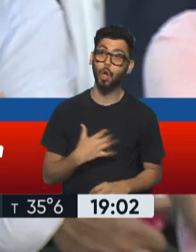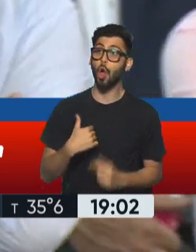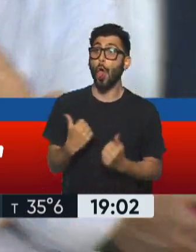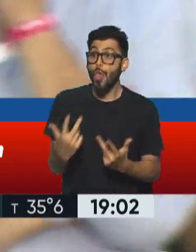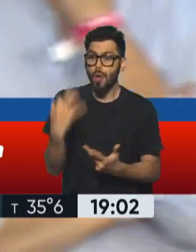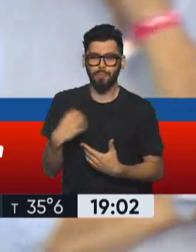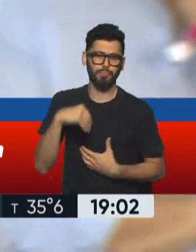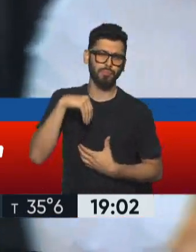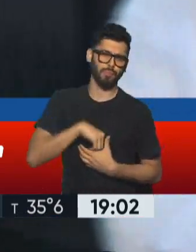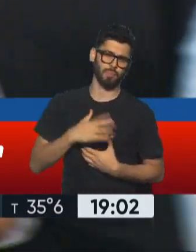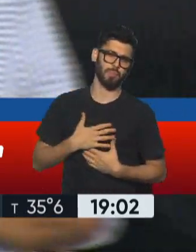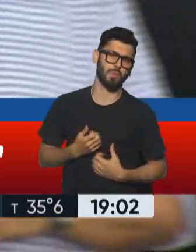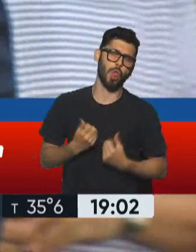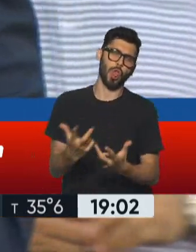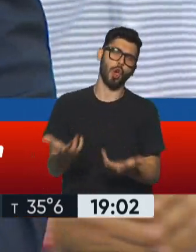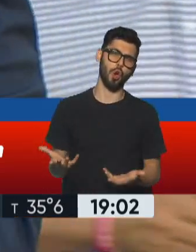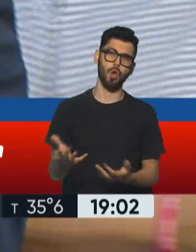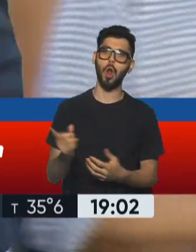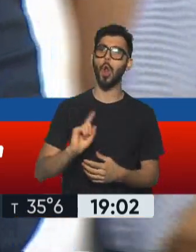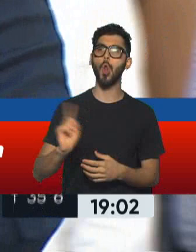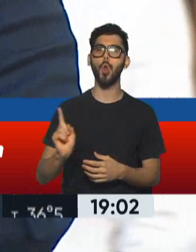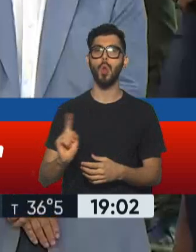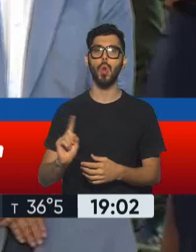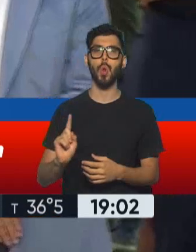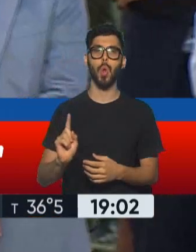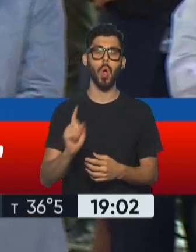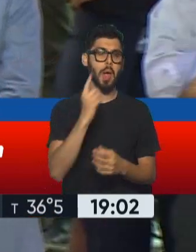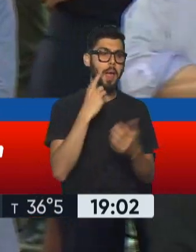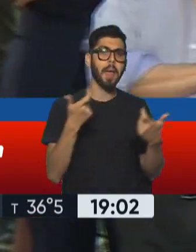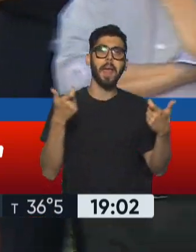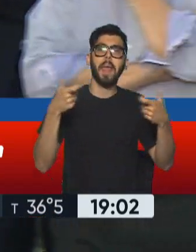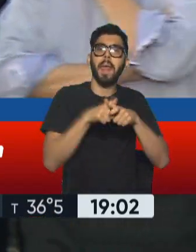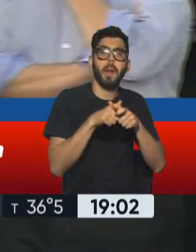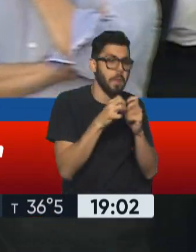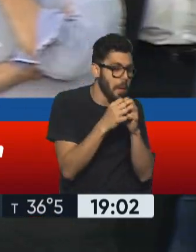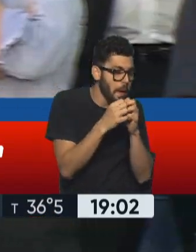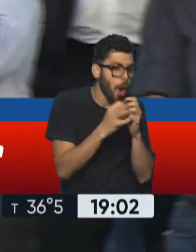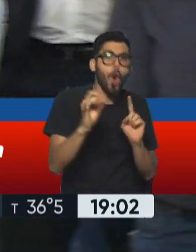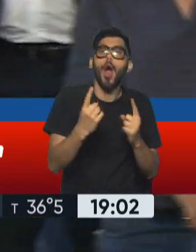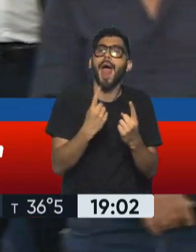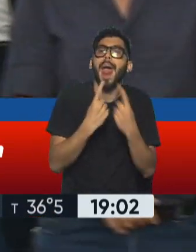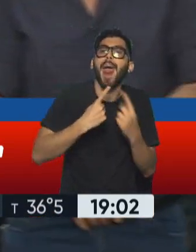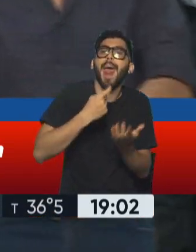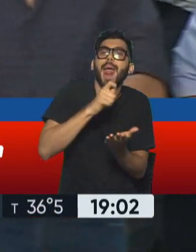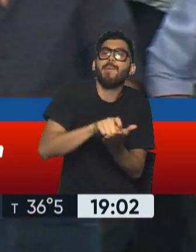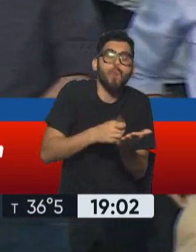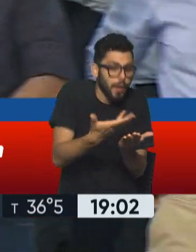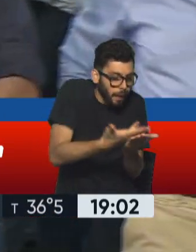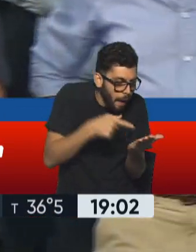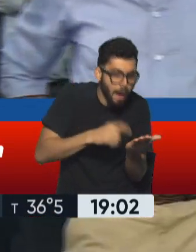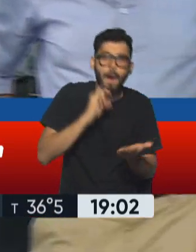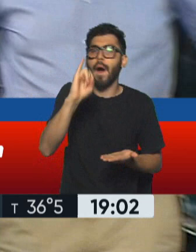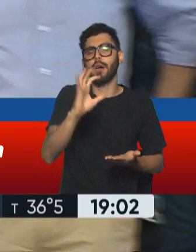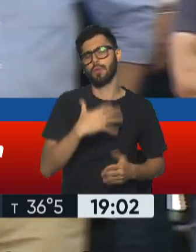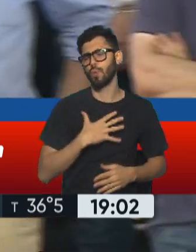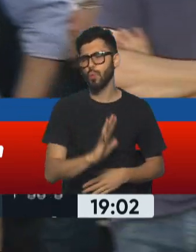alma. Nosotros no estamos hablando porque venimos de ver un focus group o de escuchar una encuesta. Nosotros estamos